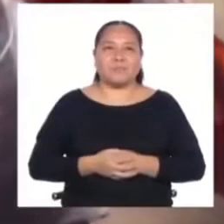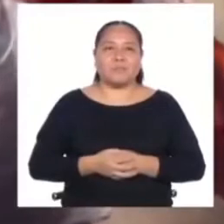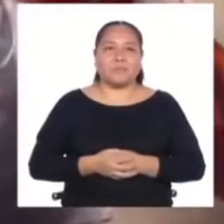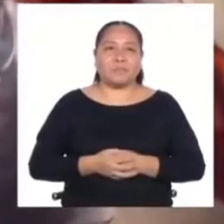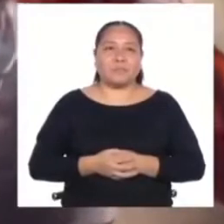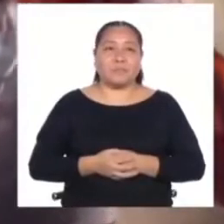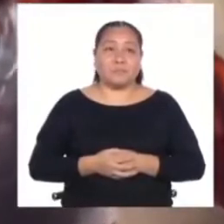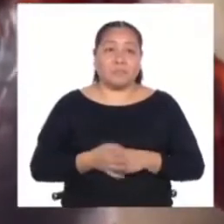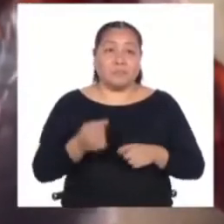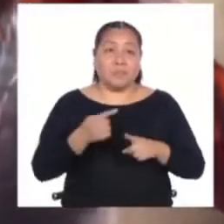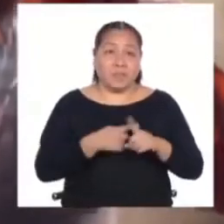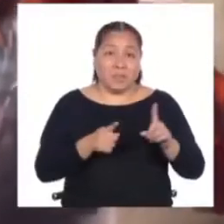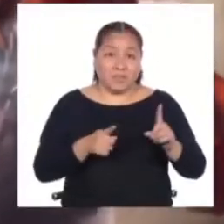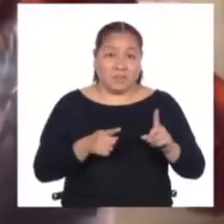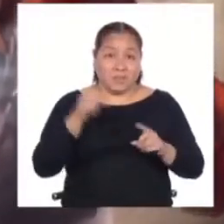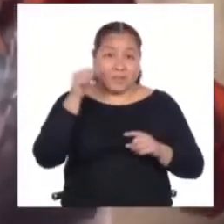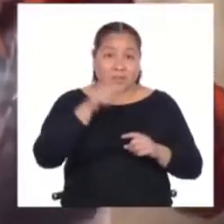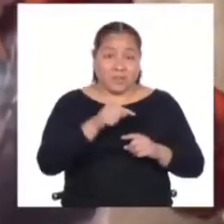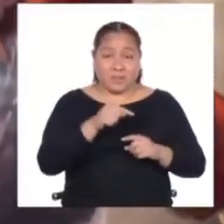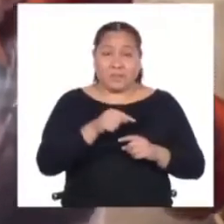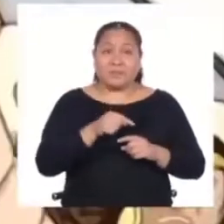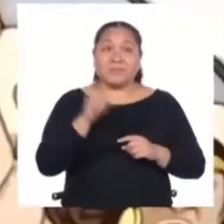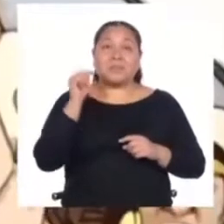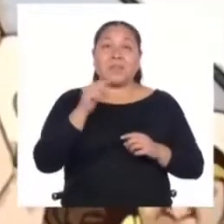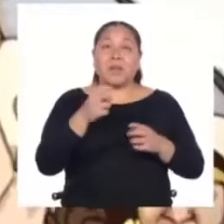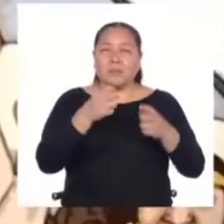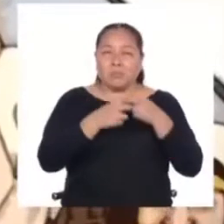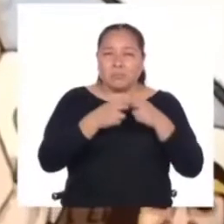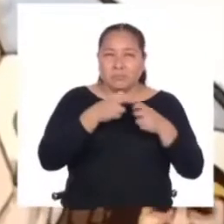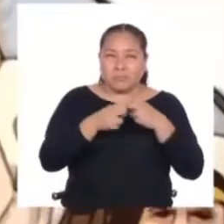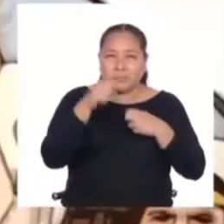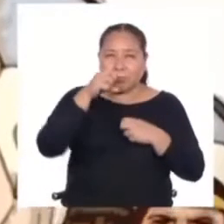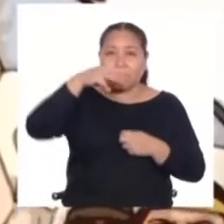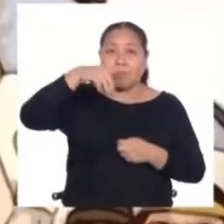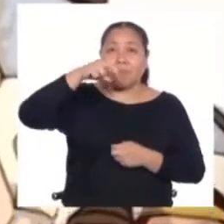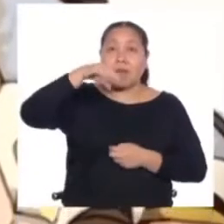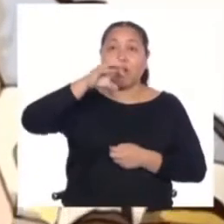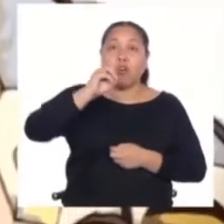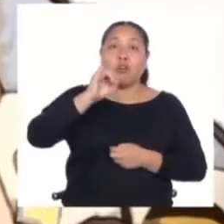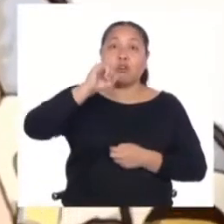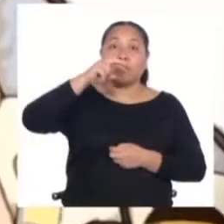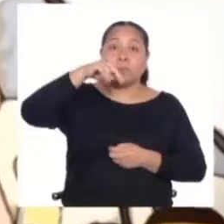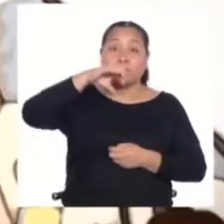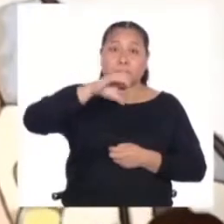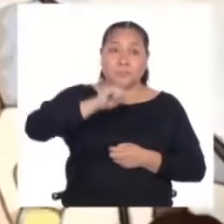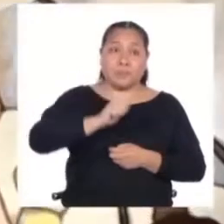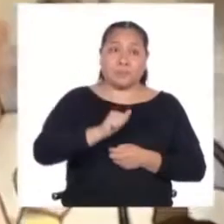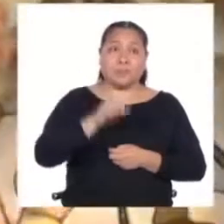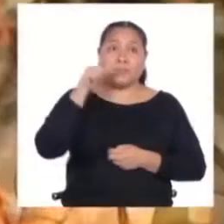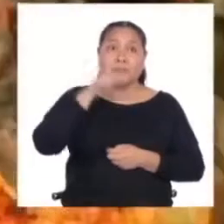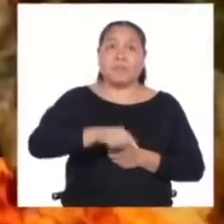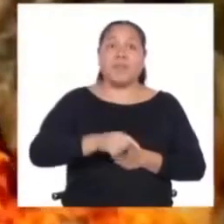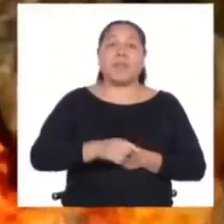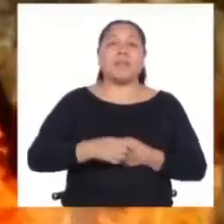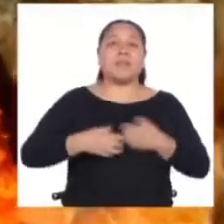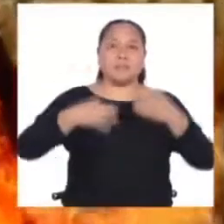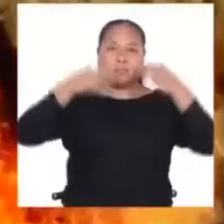A pesar de haber puesto en aprietos a la administración española, Manco Inca era el soberano de un imperio en